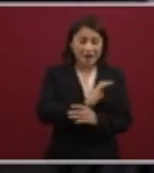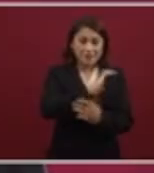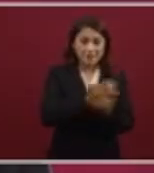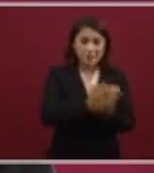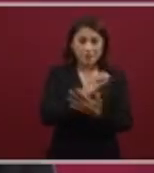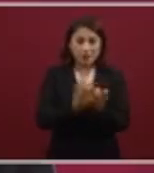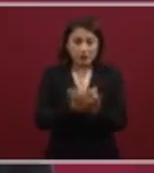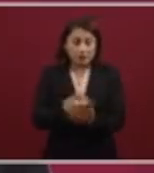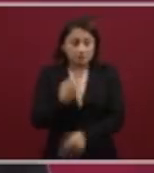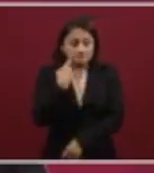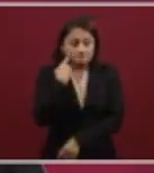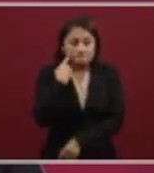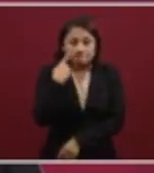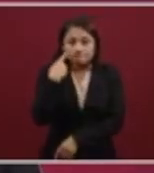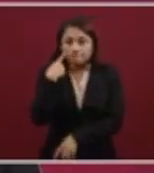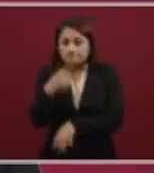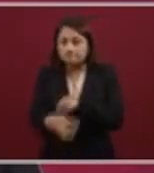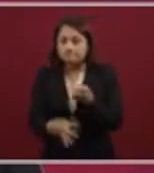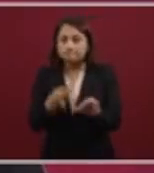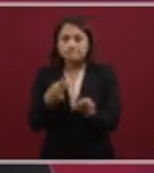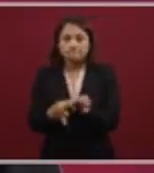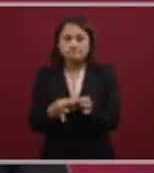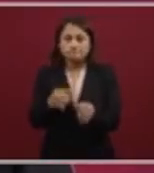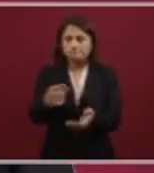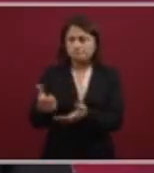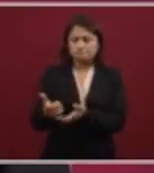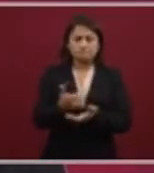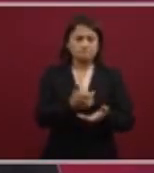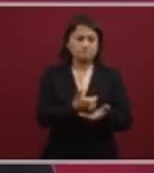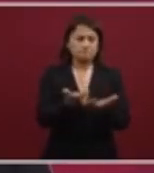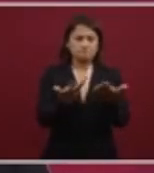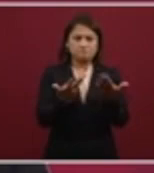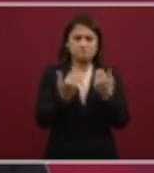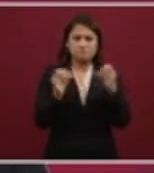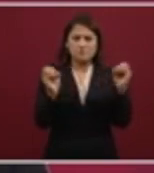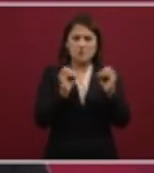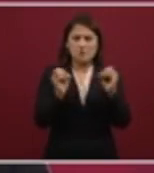que haya inversión, sin que se produzca?